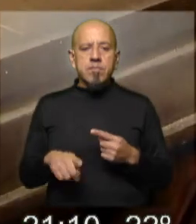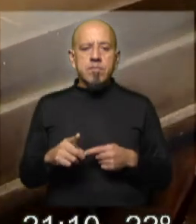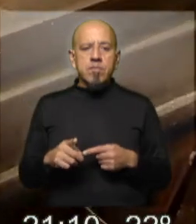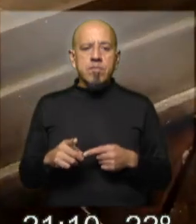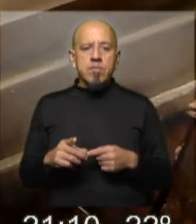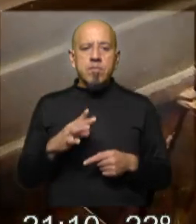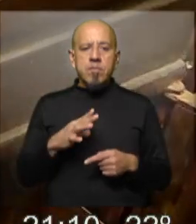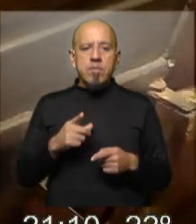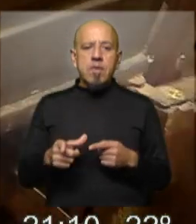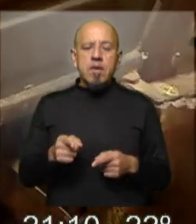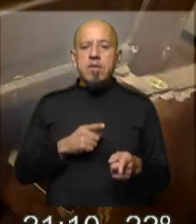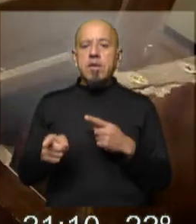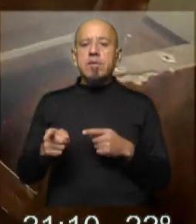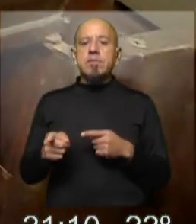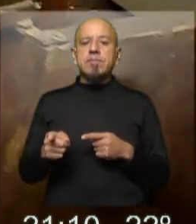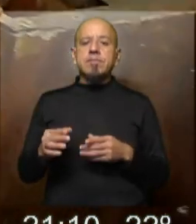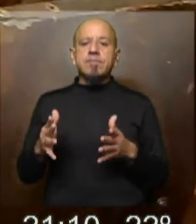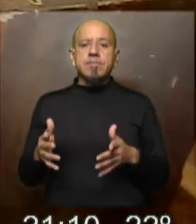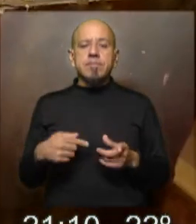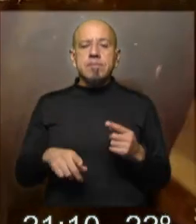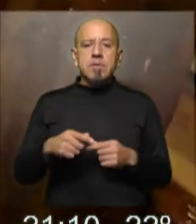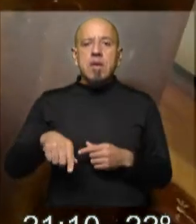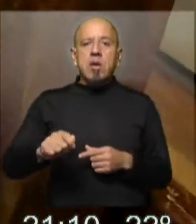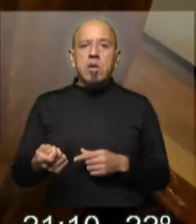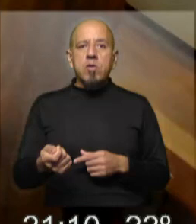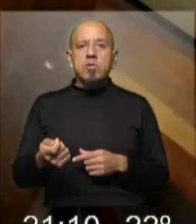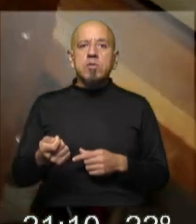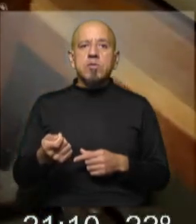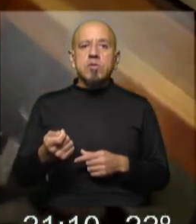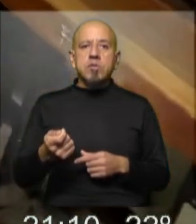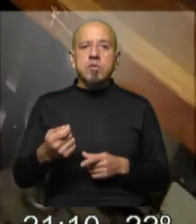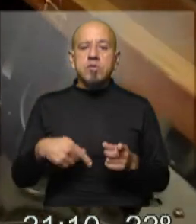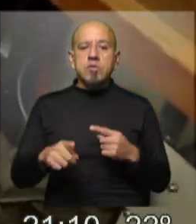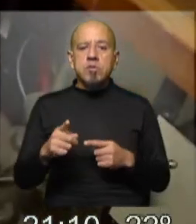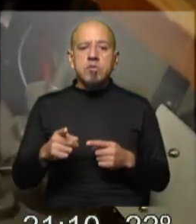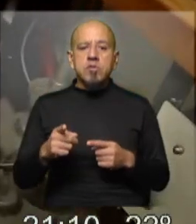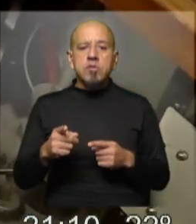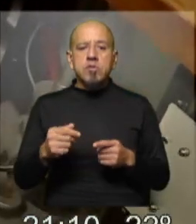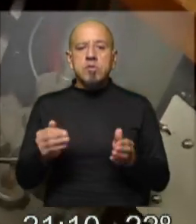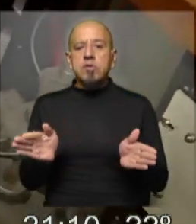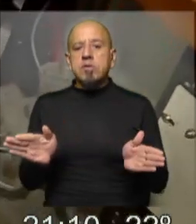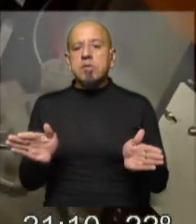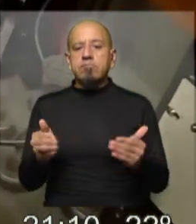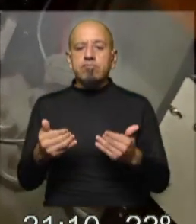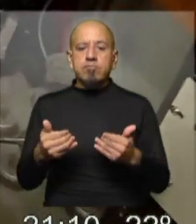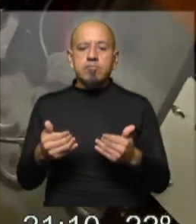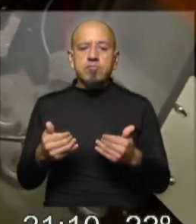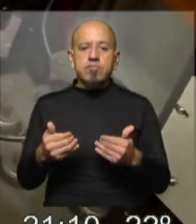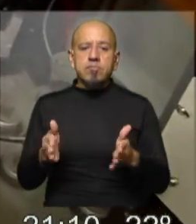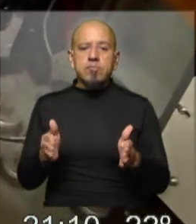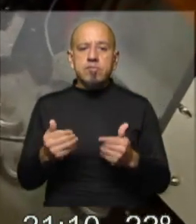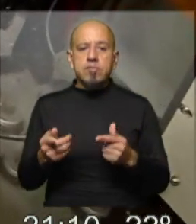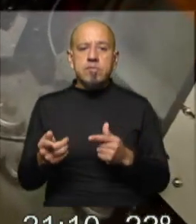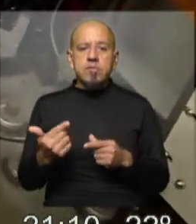parlante directamente. Para regular el volumen, por ejemplo, se cerraban las tapas. Sí. Y ahí, para que no molestaran a